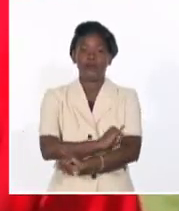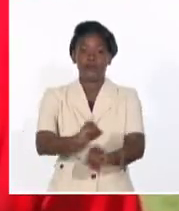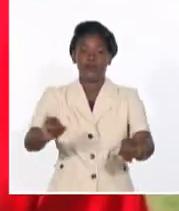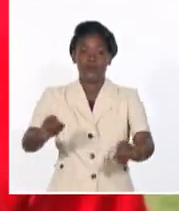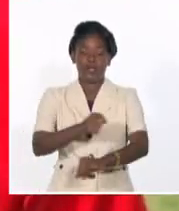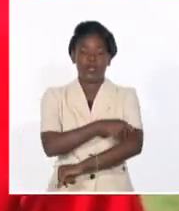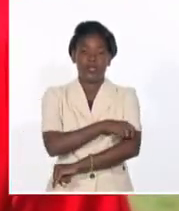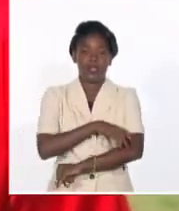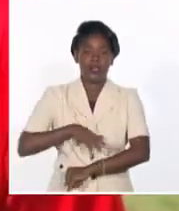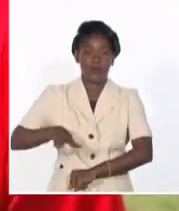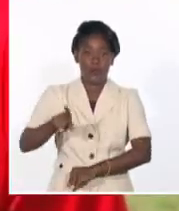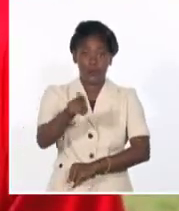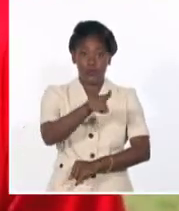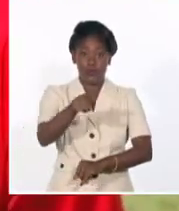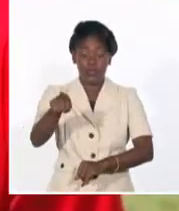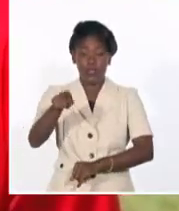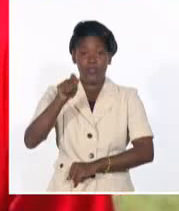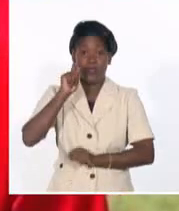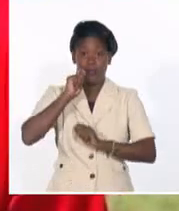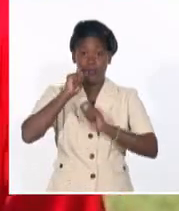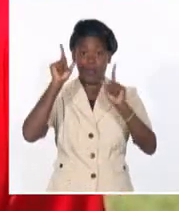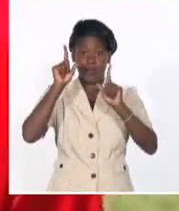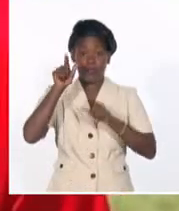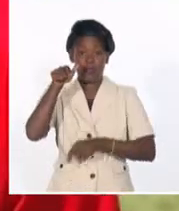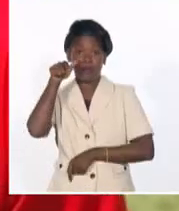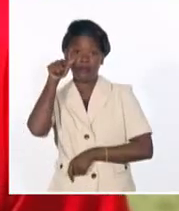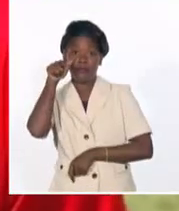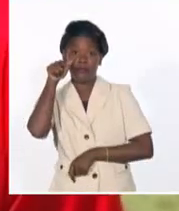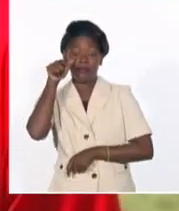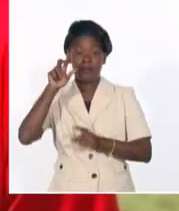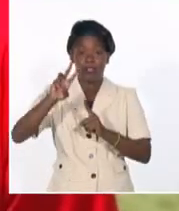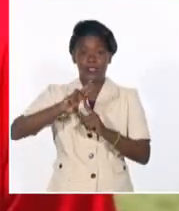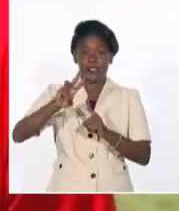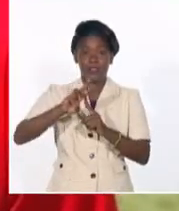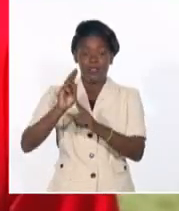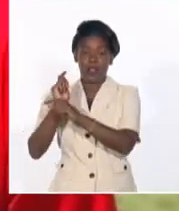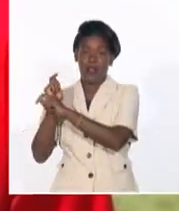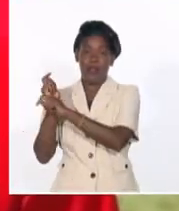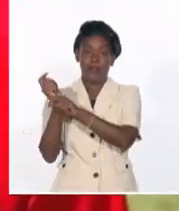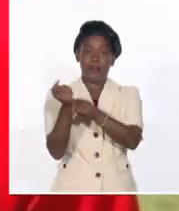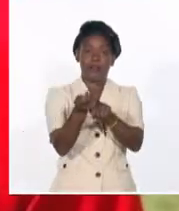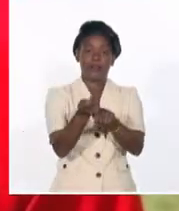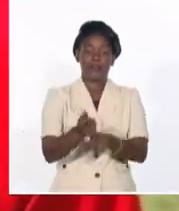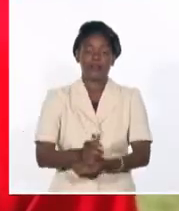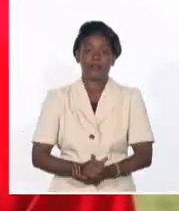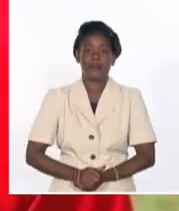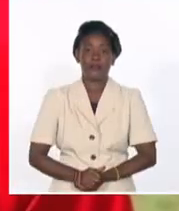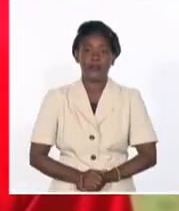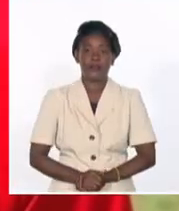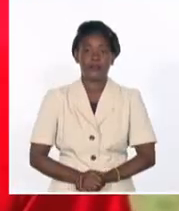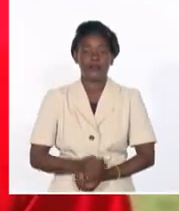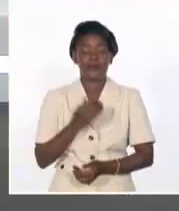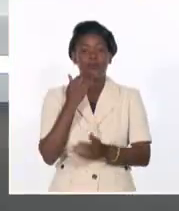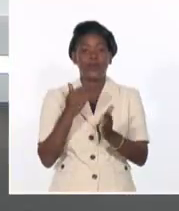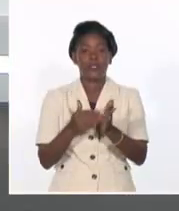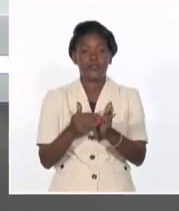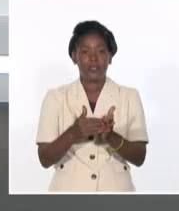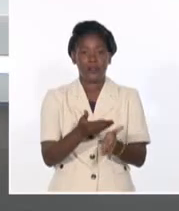Así que la invitación para que esté temprano también con nosotros. Miguel Ángel, te devuelvo la señal estudio deseándote que pases una feliz